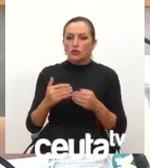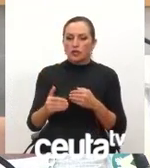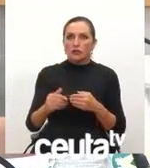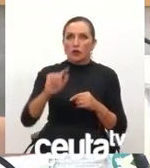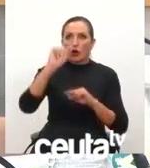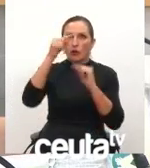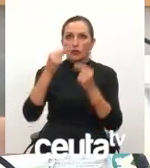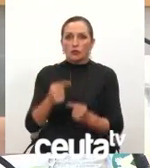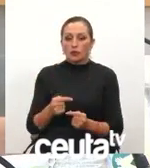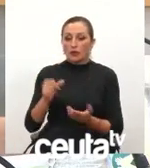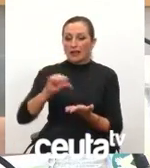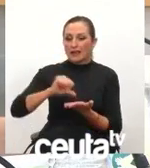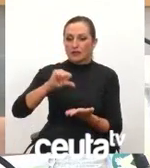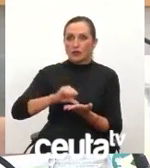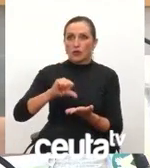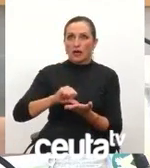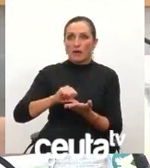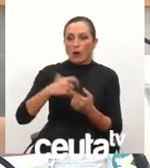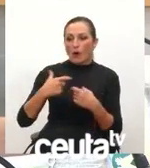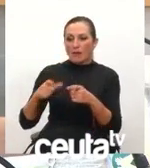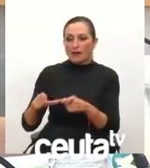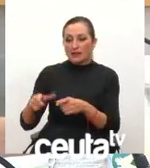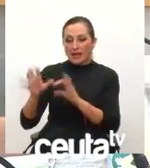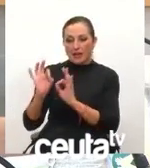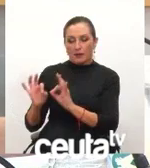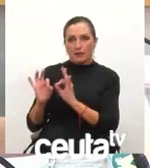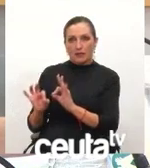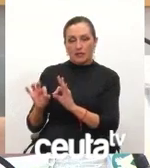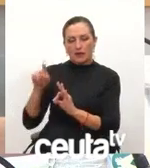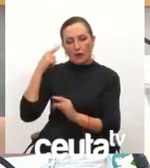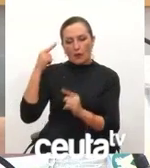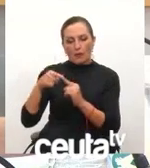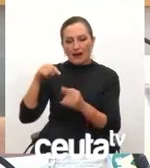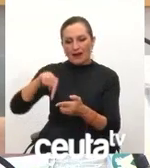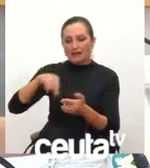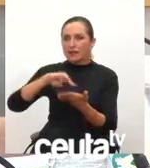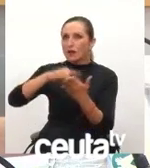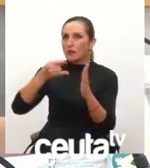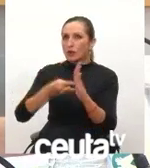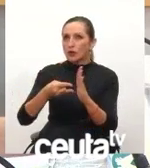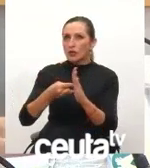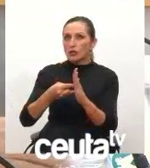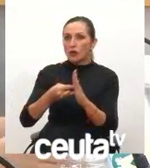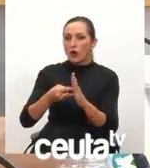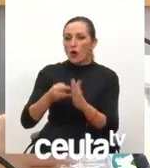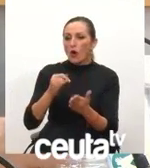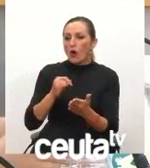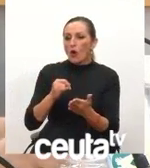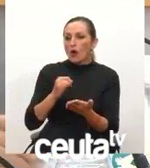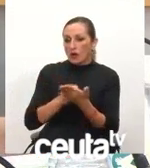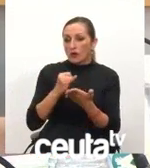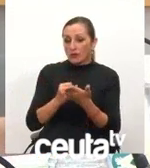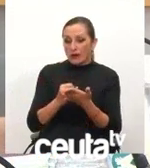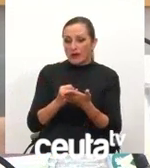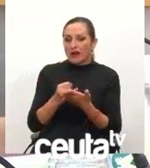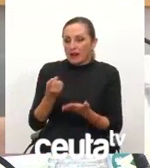partida específica al respecto para acometer este proyecto, puesto que tenemos comprobada su necesidad en la